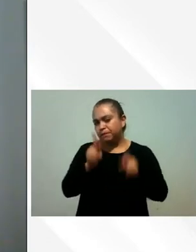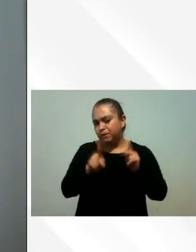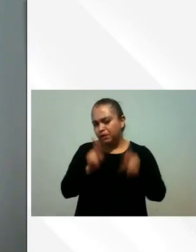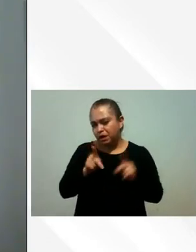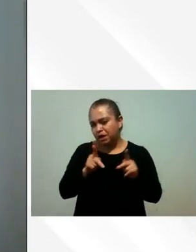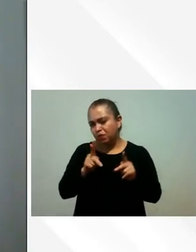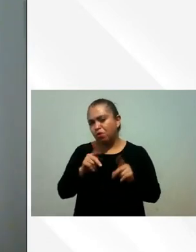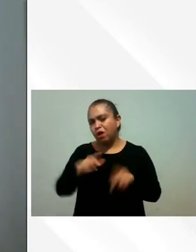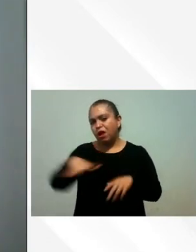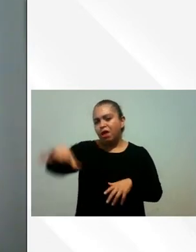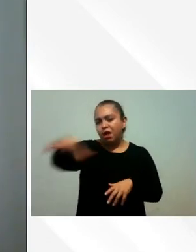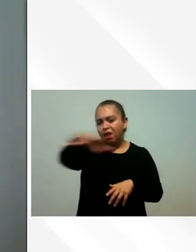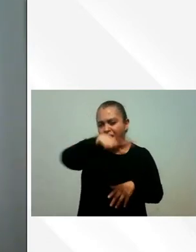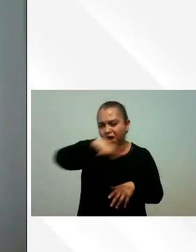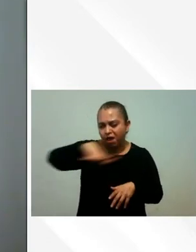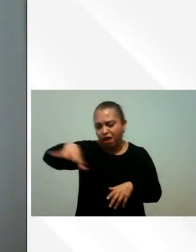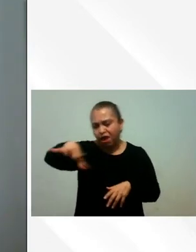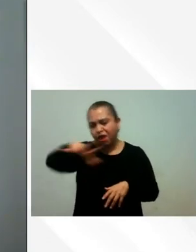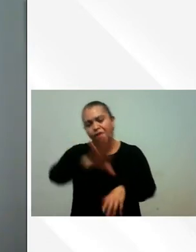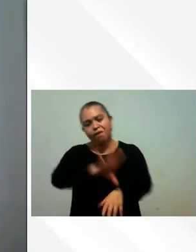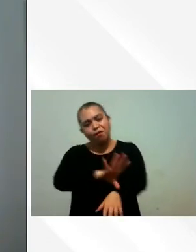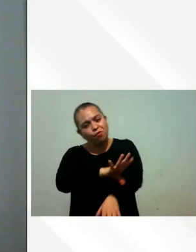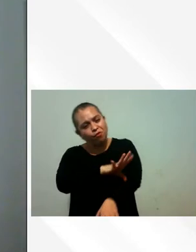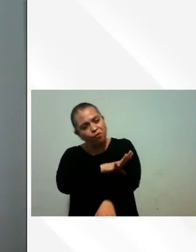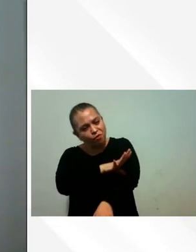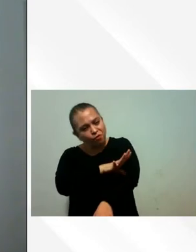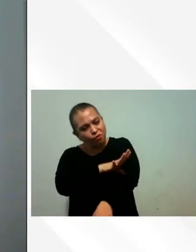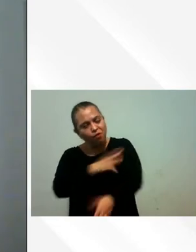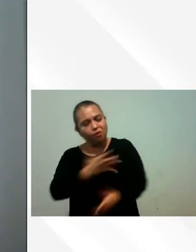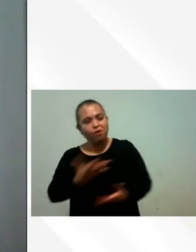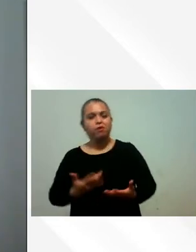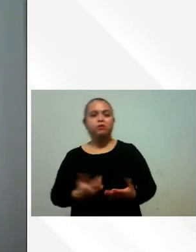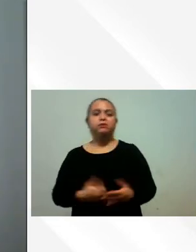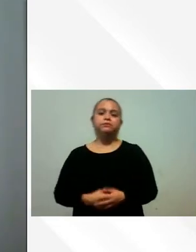emocional en nuestros espacios educativos, ¿sí?